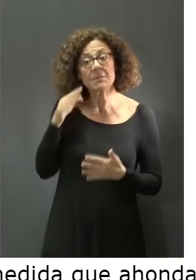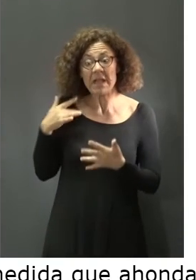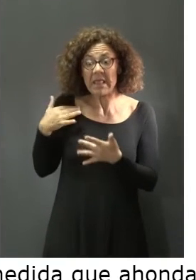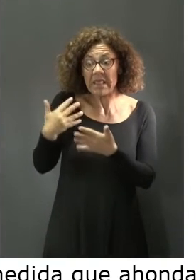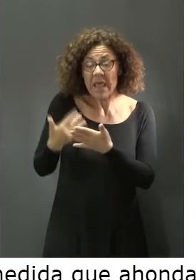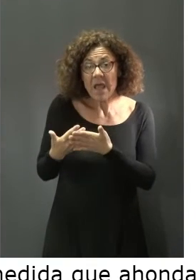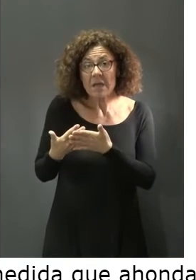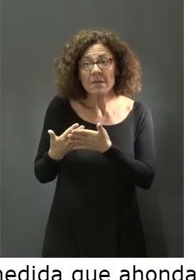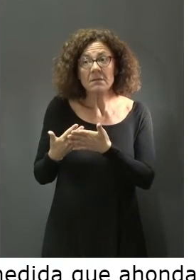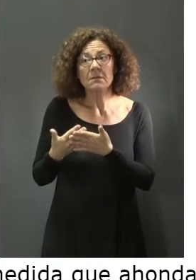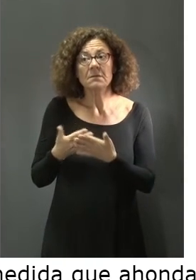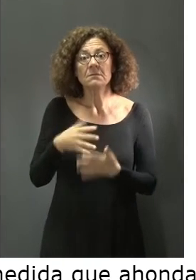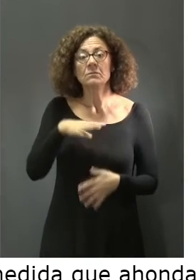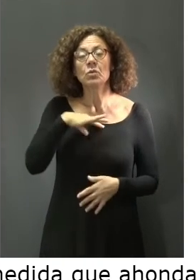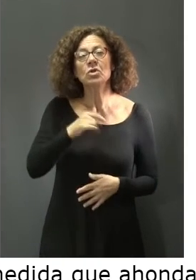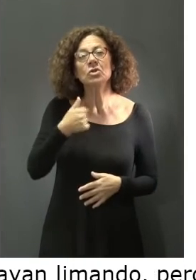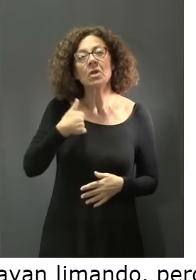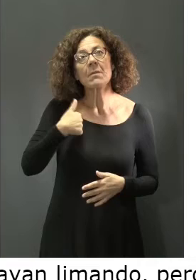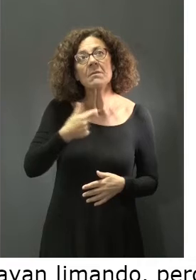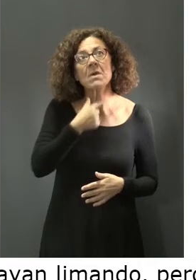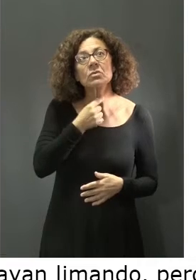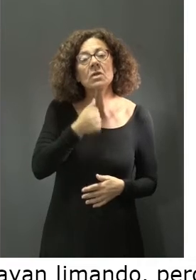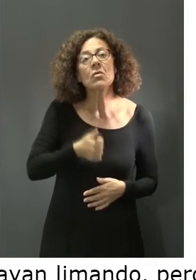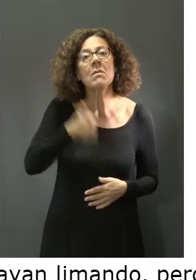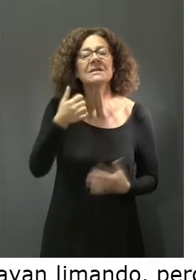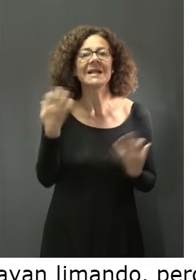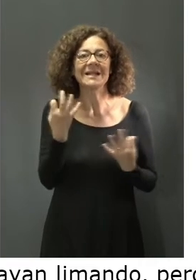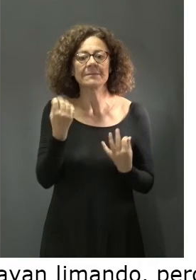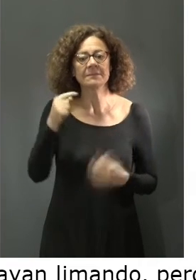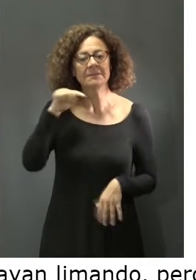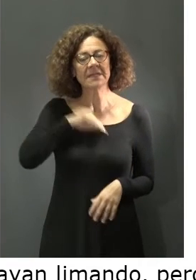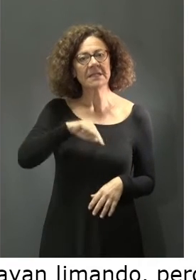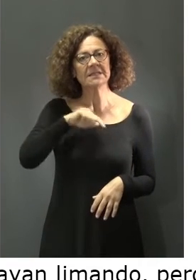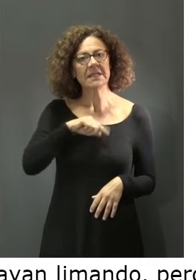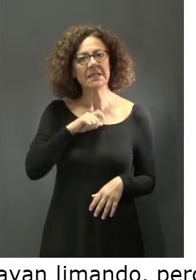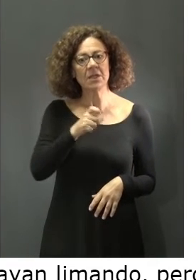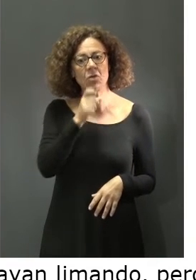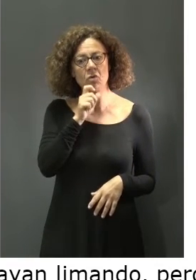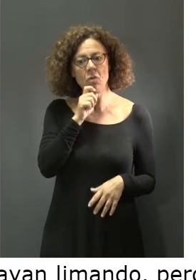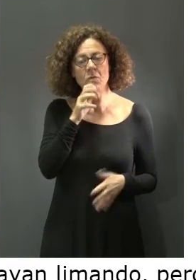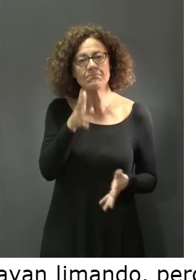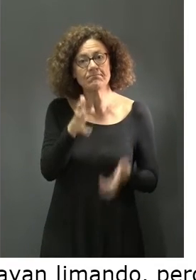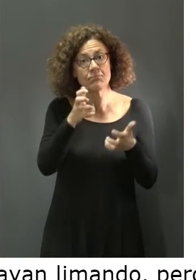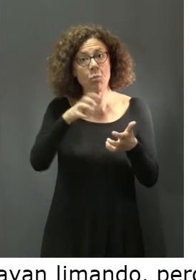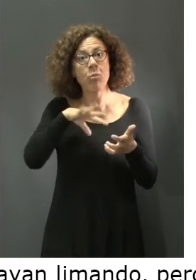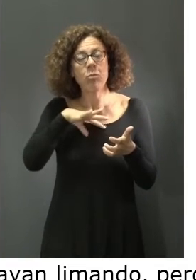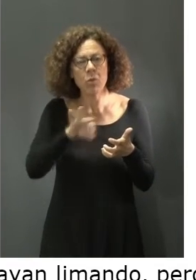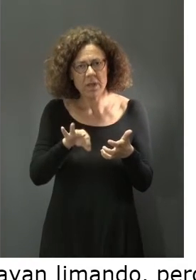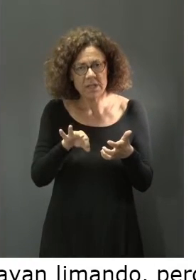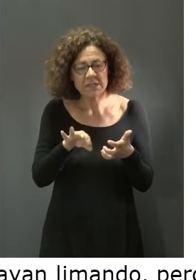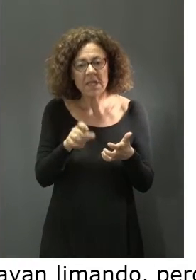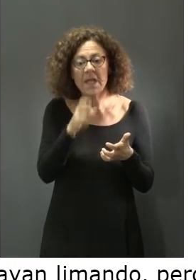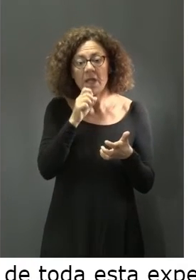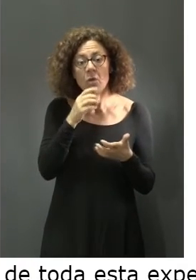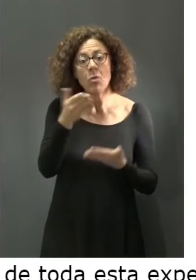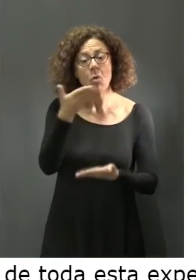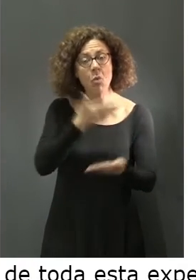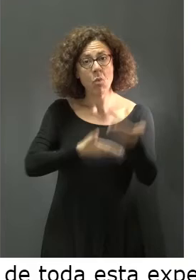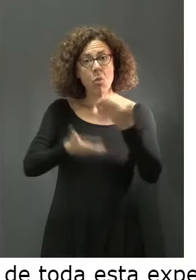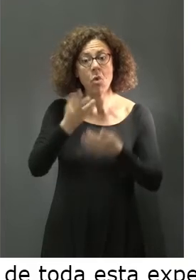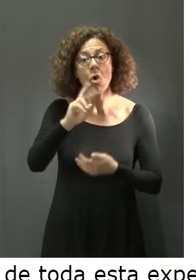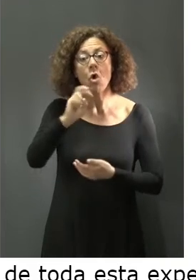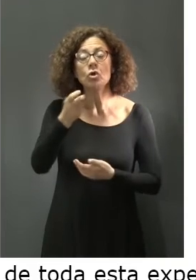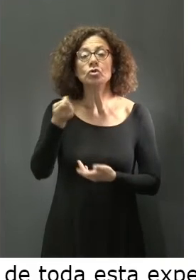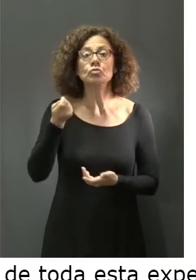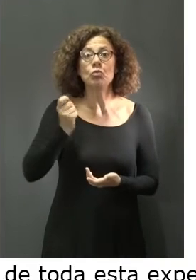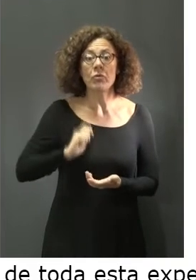lo que más me ha gustado es sentir cómo puedes enriquecerte y cómo pueden contribuir otros